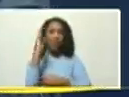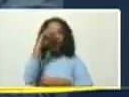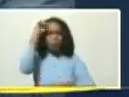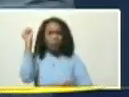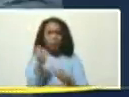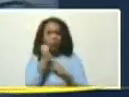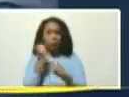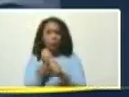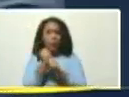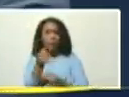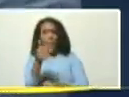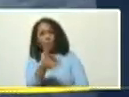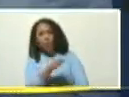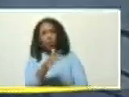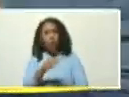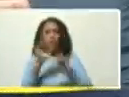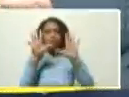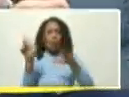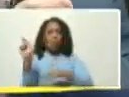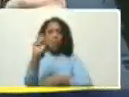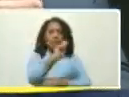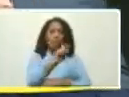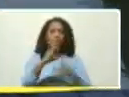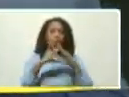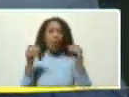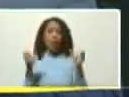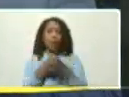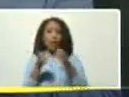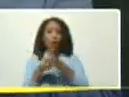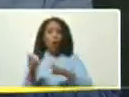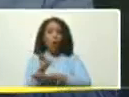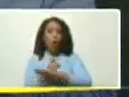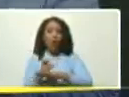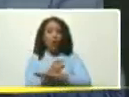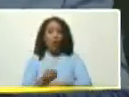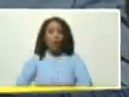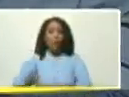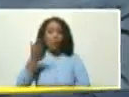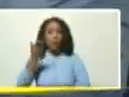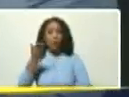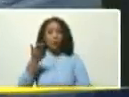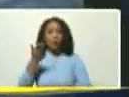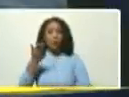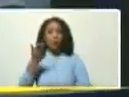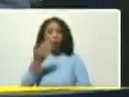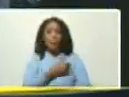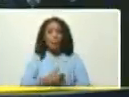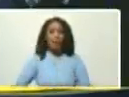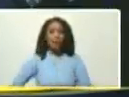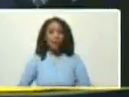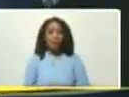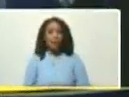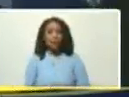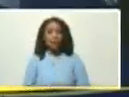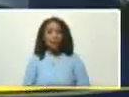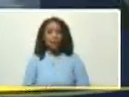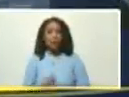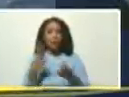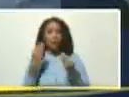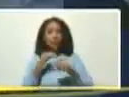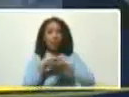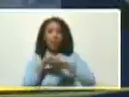trabajando aproximadamente por 10 meses con todo el equipo de gobierno. Es importante destacar, presidente, que aquí tuvieron muchos